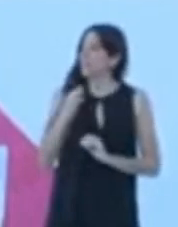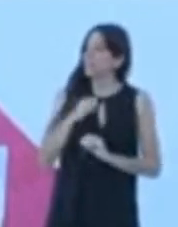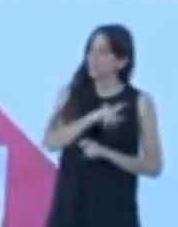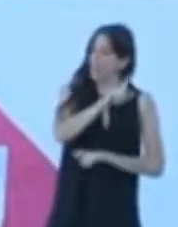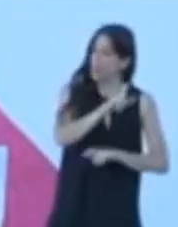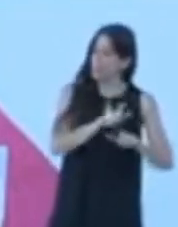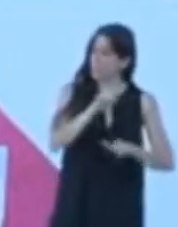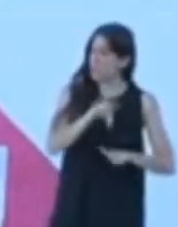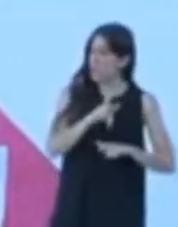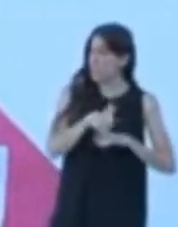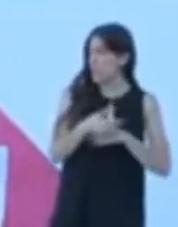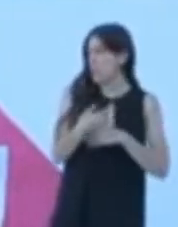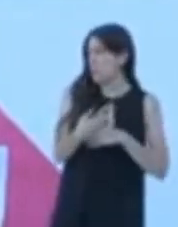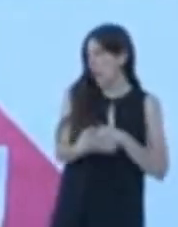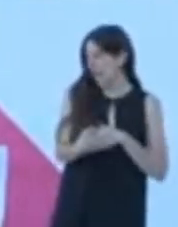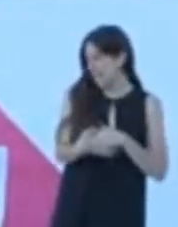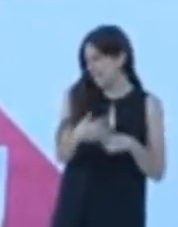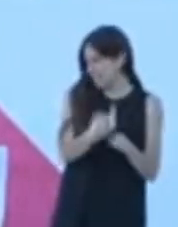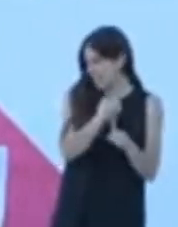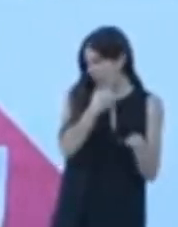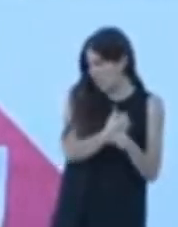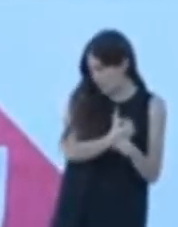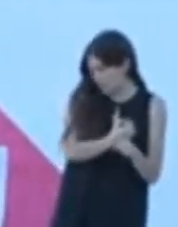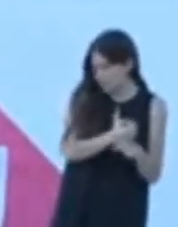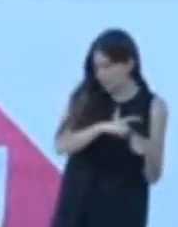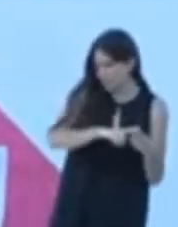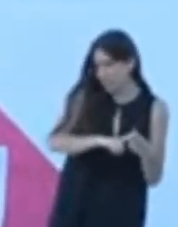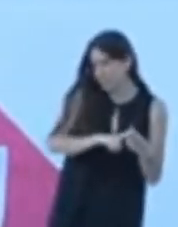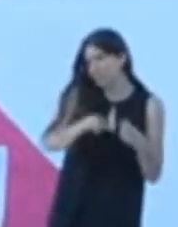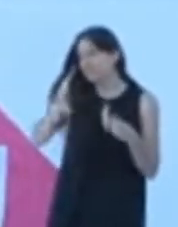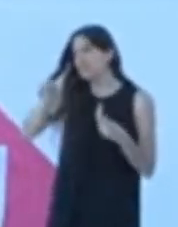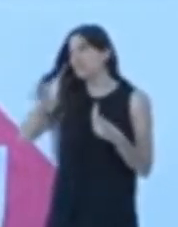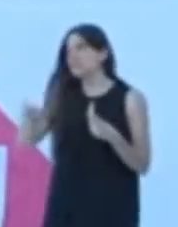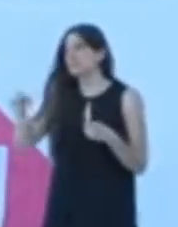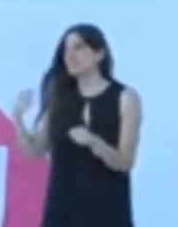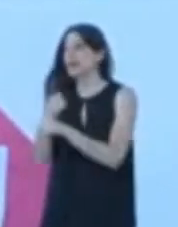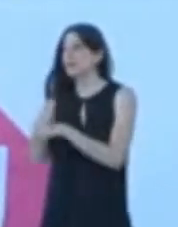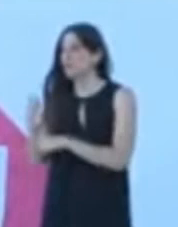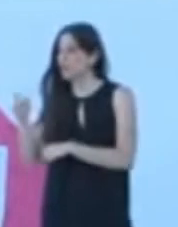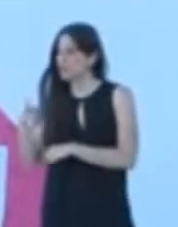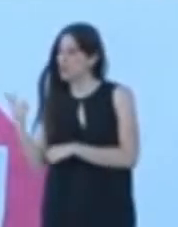gente precaria, trabajadora, con los trabajadores con derechos. Y